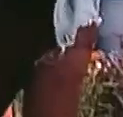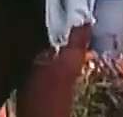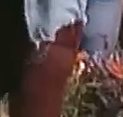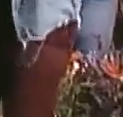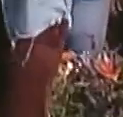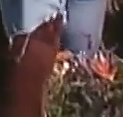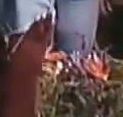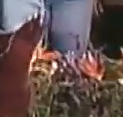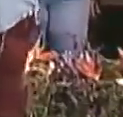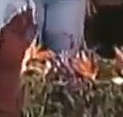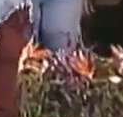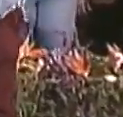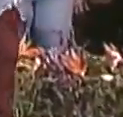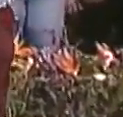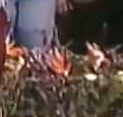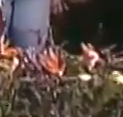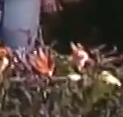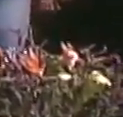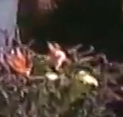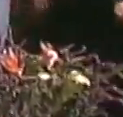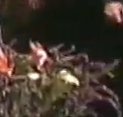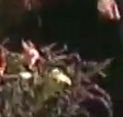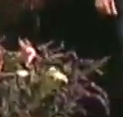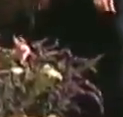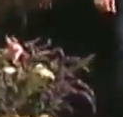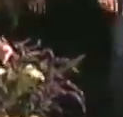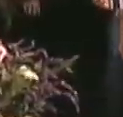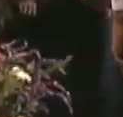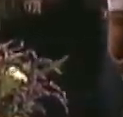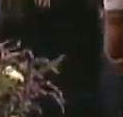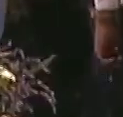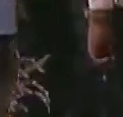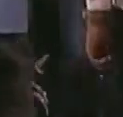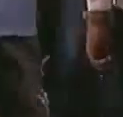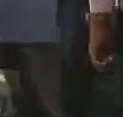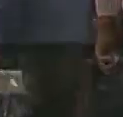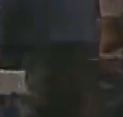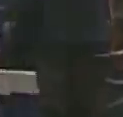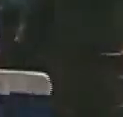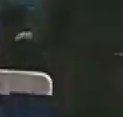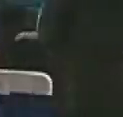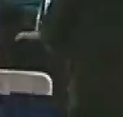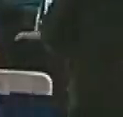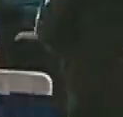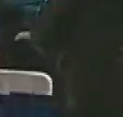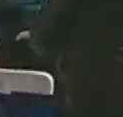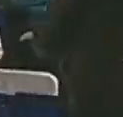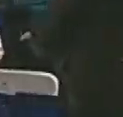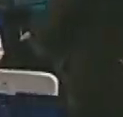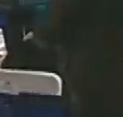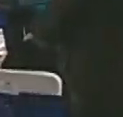arriba. La revolución de Chávez todavía sigue viva. Vámonos para la calle con la mano arriba.